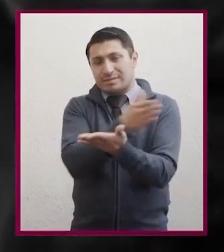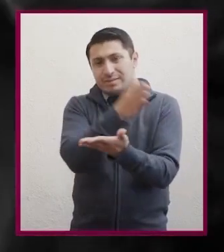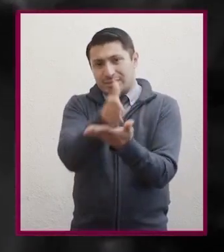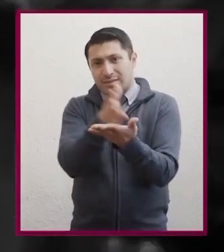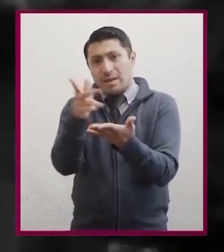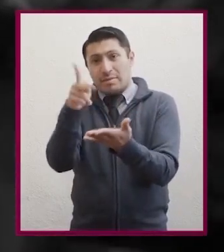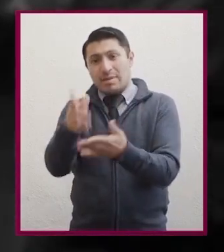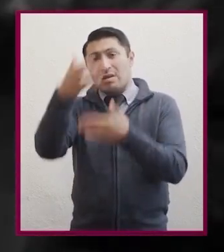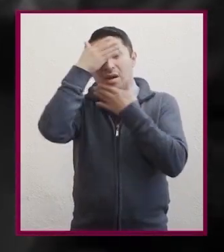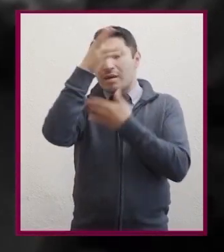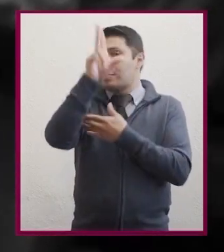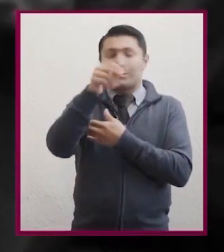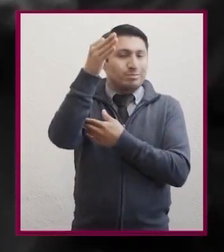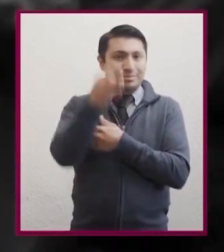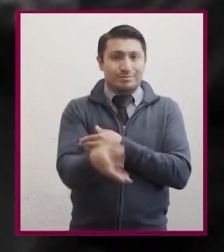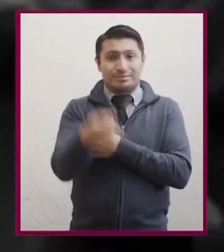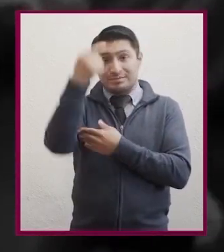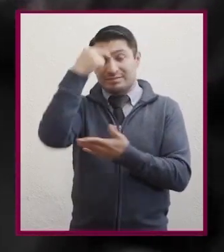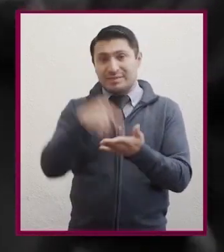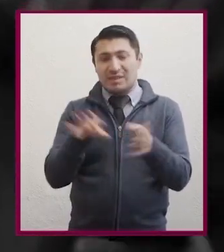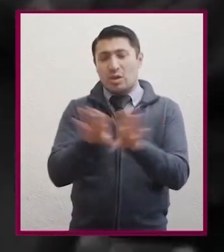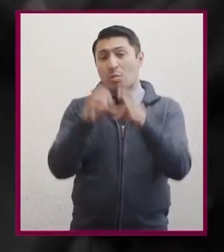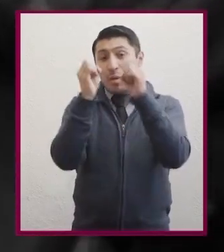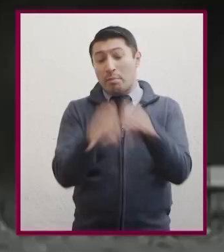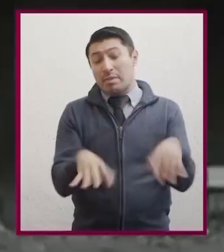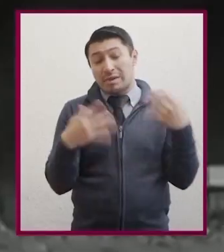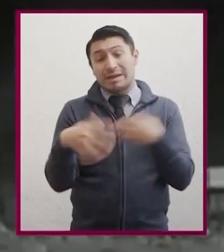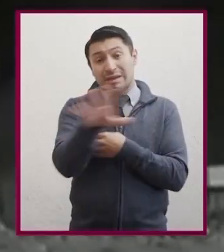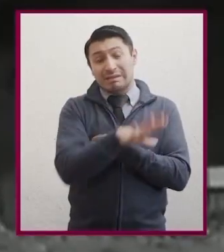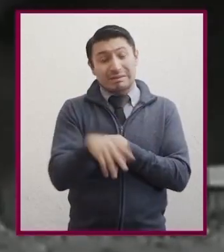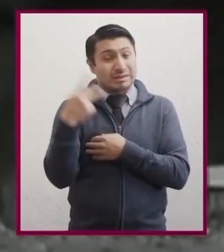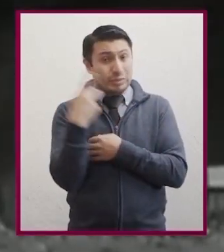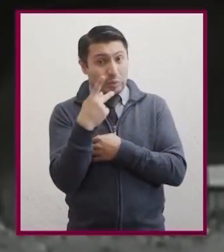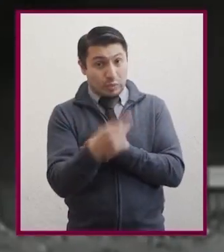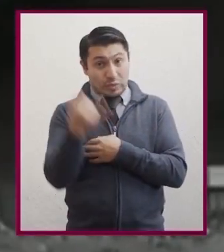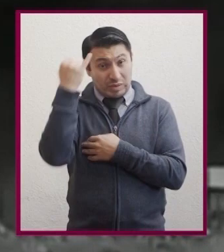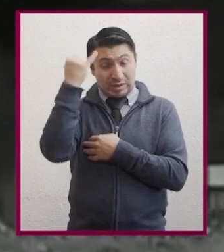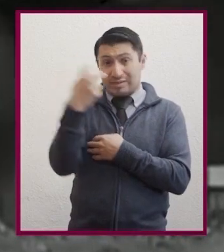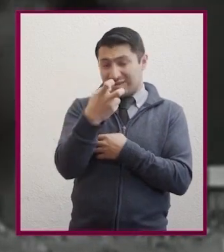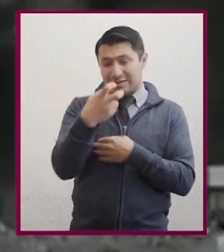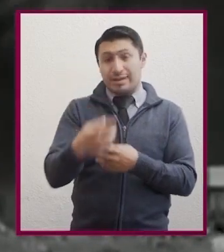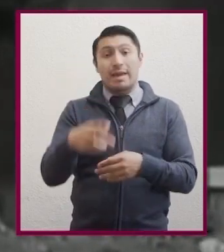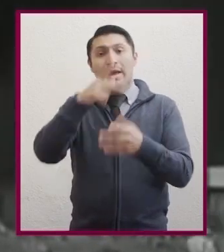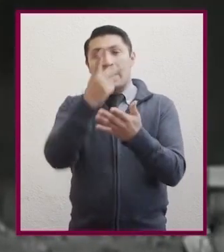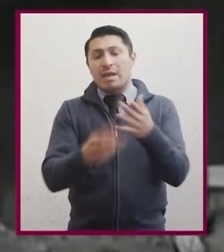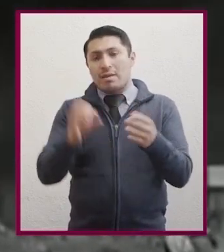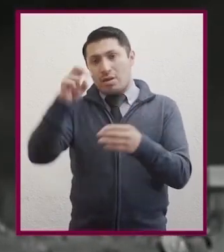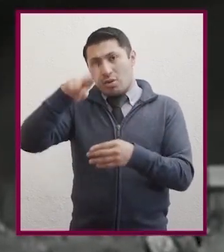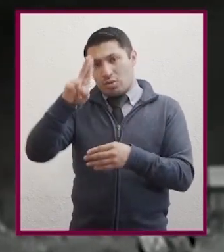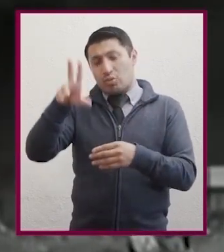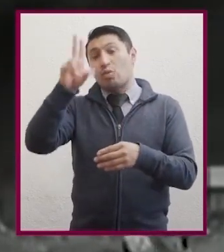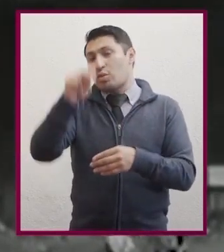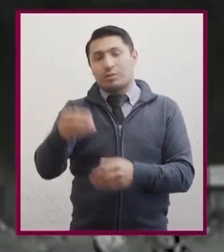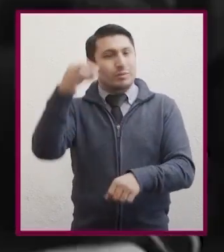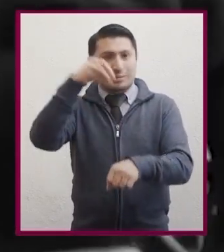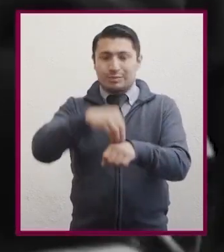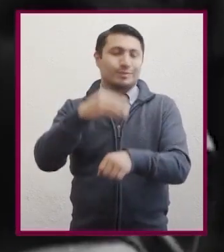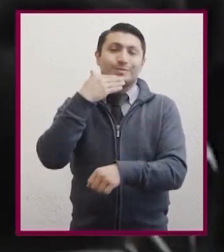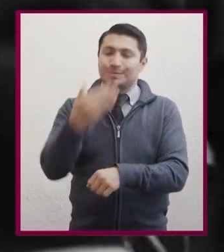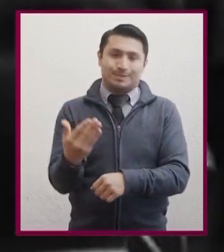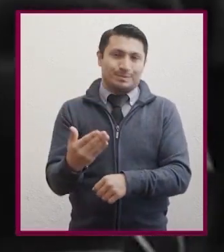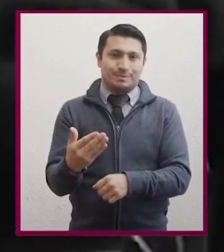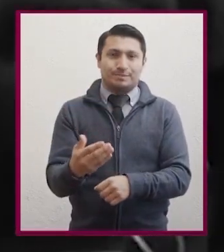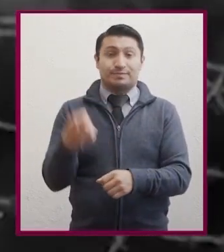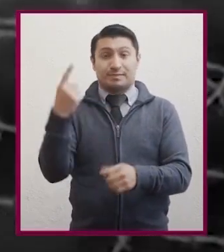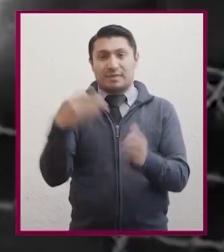pero los árabes no. Consideraron haber perdido parte de su territorio y el plan de la ONU no se implementó como estaba planeado.